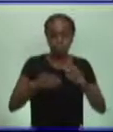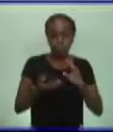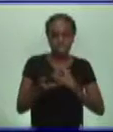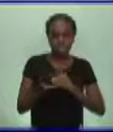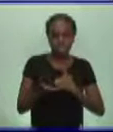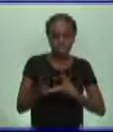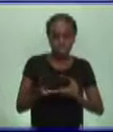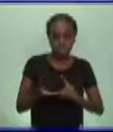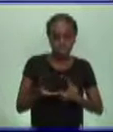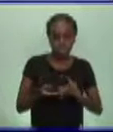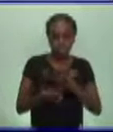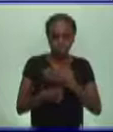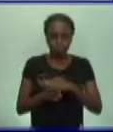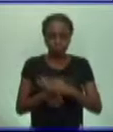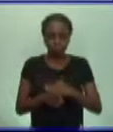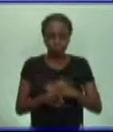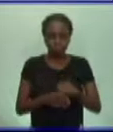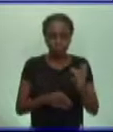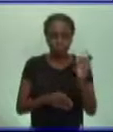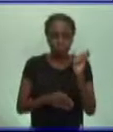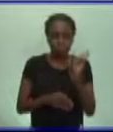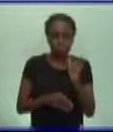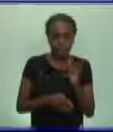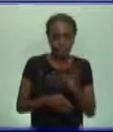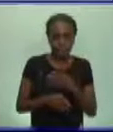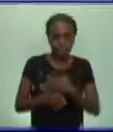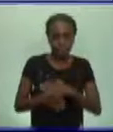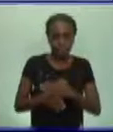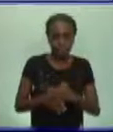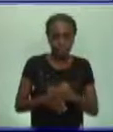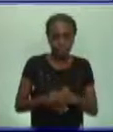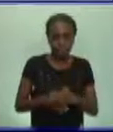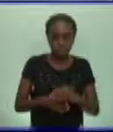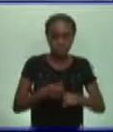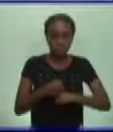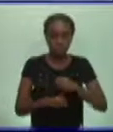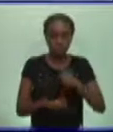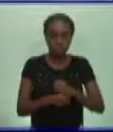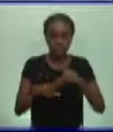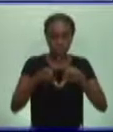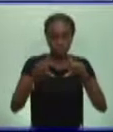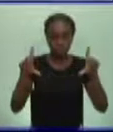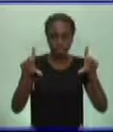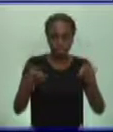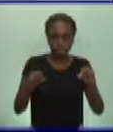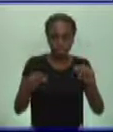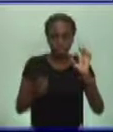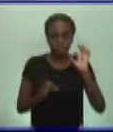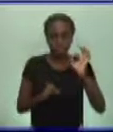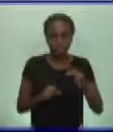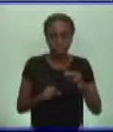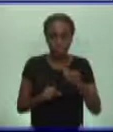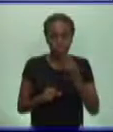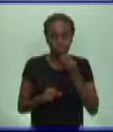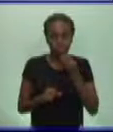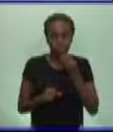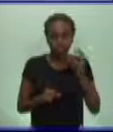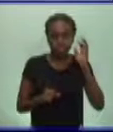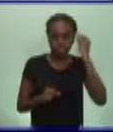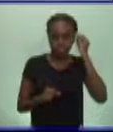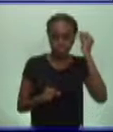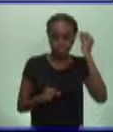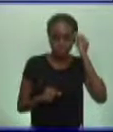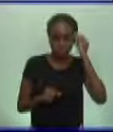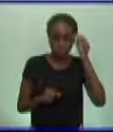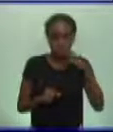el significado de las palabras de acuerdo con el uso que tienen en el texto y así podrás comprender mejor